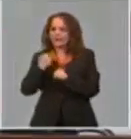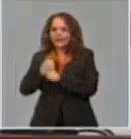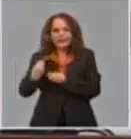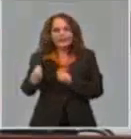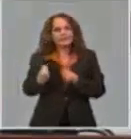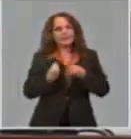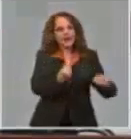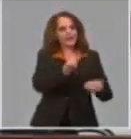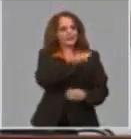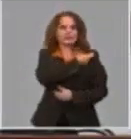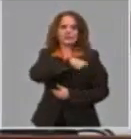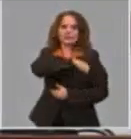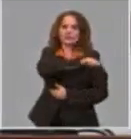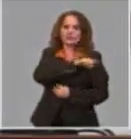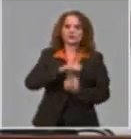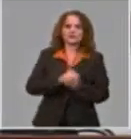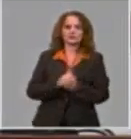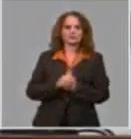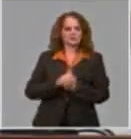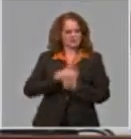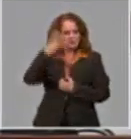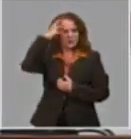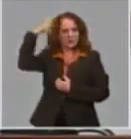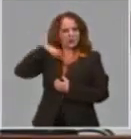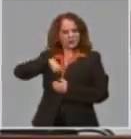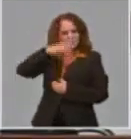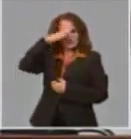o desde aquí quieren